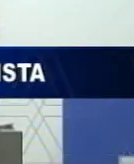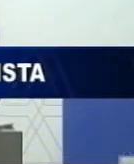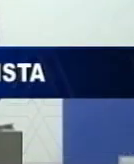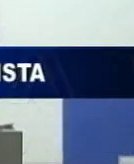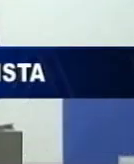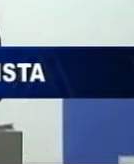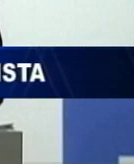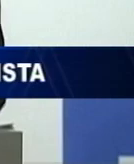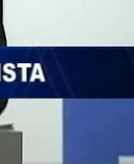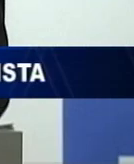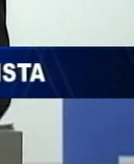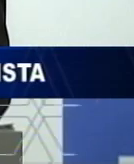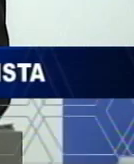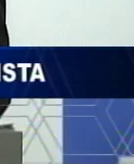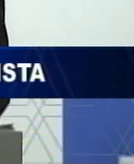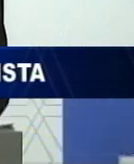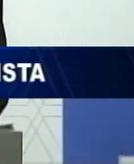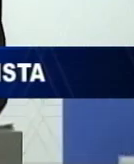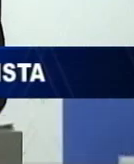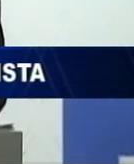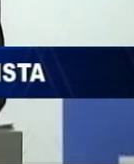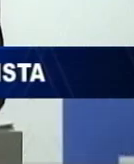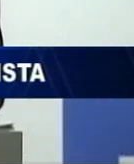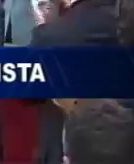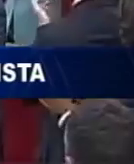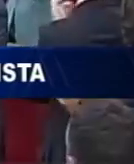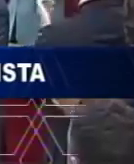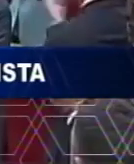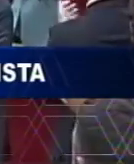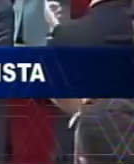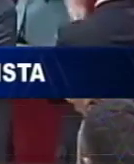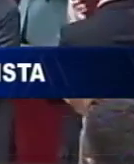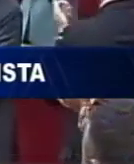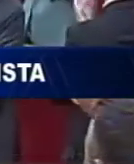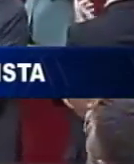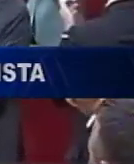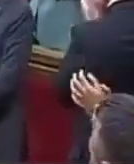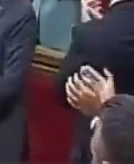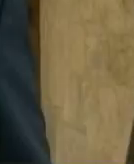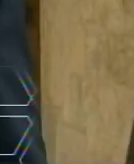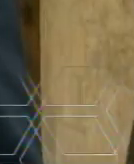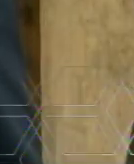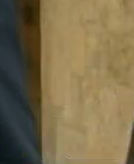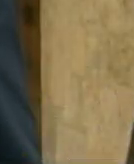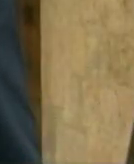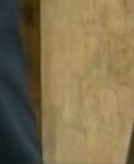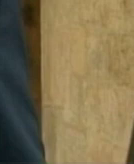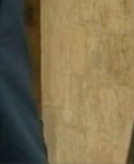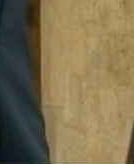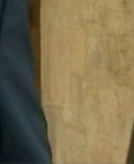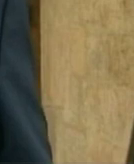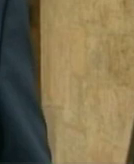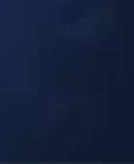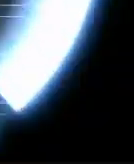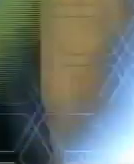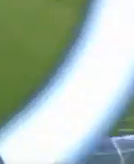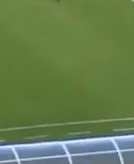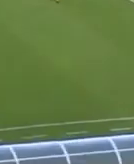Tomará acciones. Mariano Rajoy ratifica que hará todo lo posible para impedir la independencia catalana.